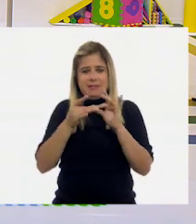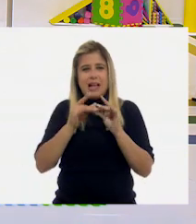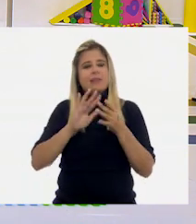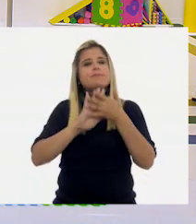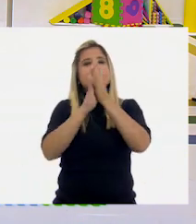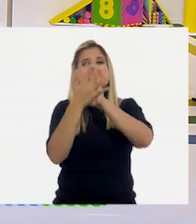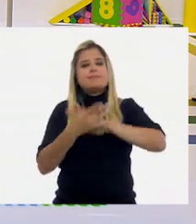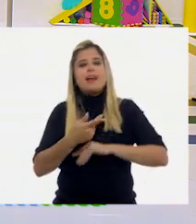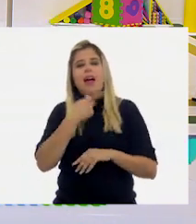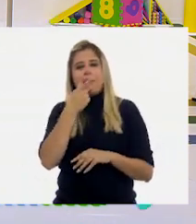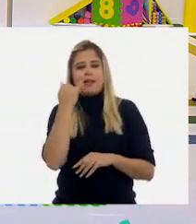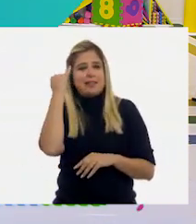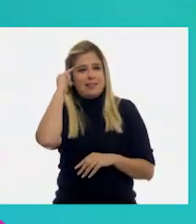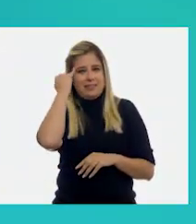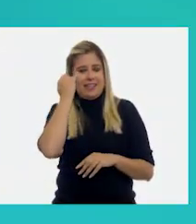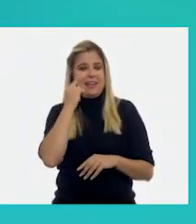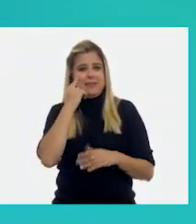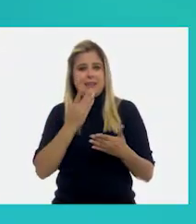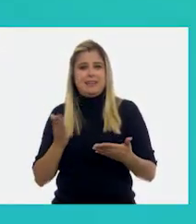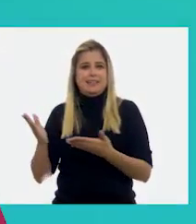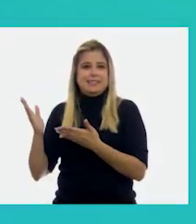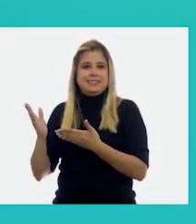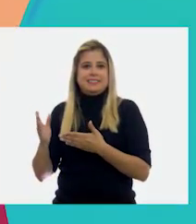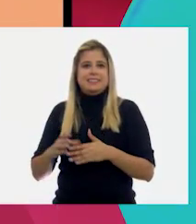ver, vamos a ver.